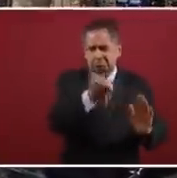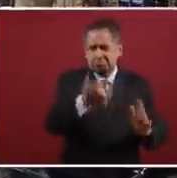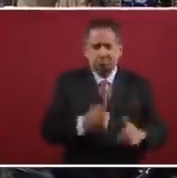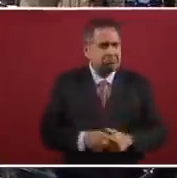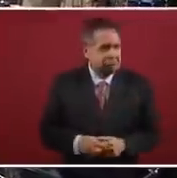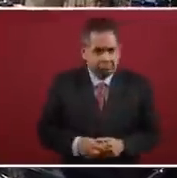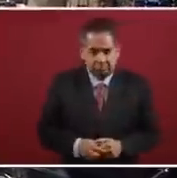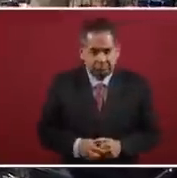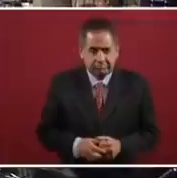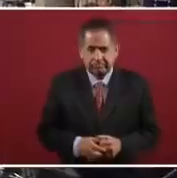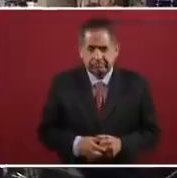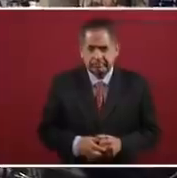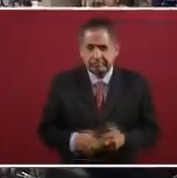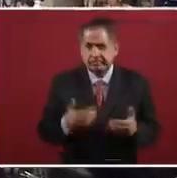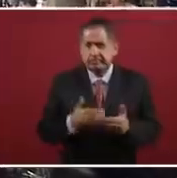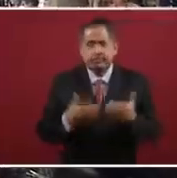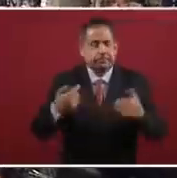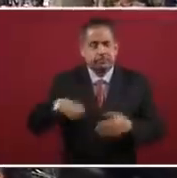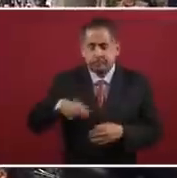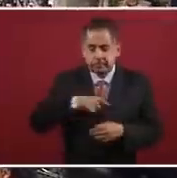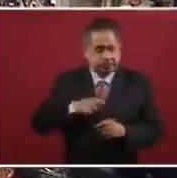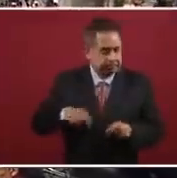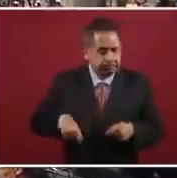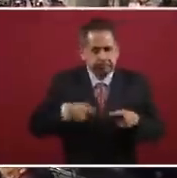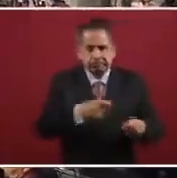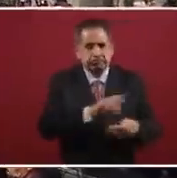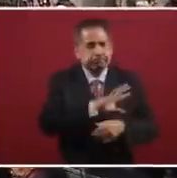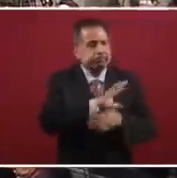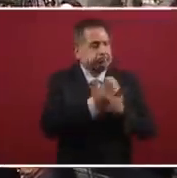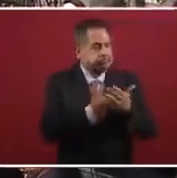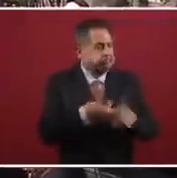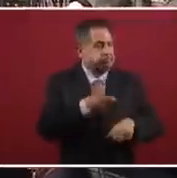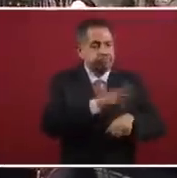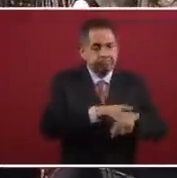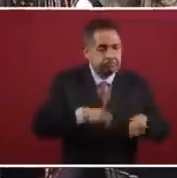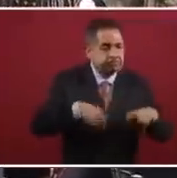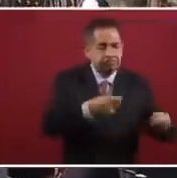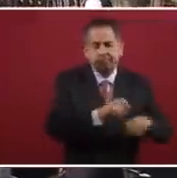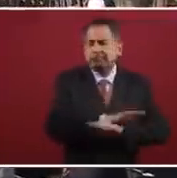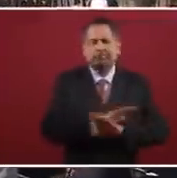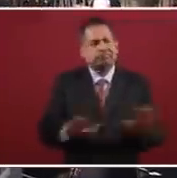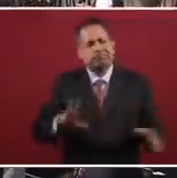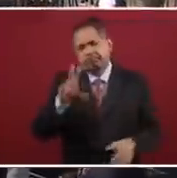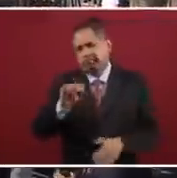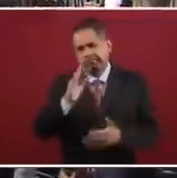Ahora nosotros ya no estamos dando concesiones. ¿Por qué?